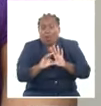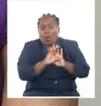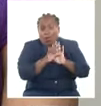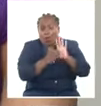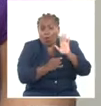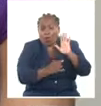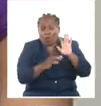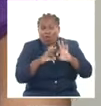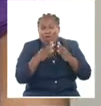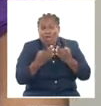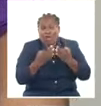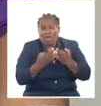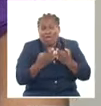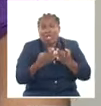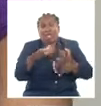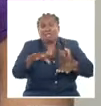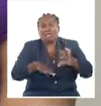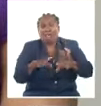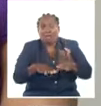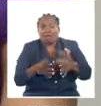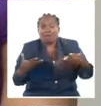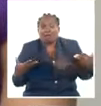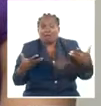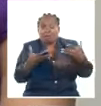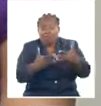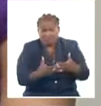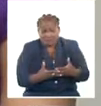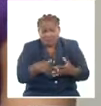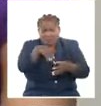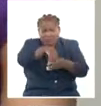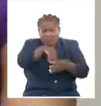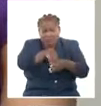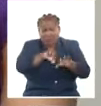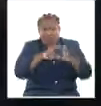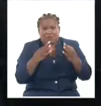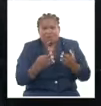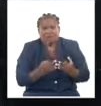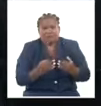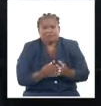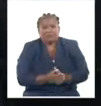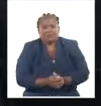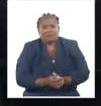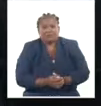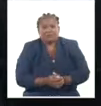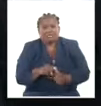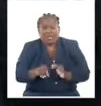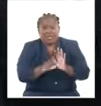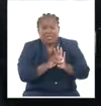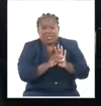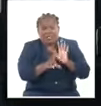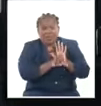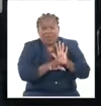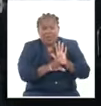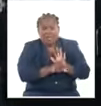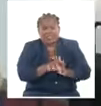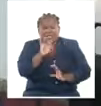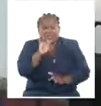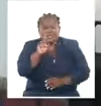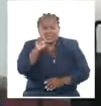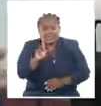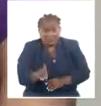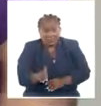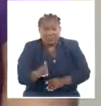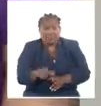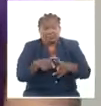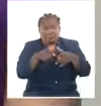Familia según los tipos y fuentes de filiación que allí se establecen. En este decreto ley 61 se amplían los sujetos